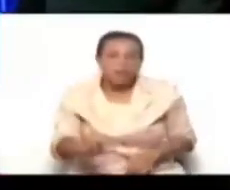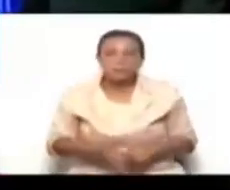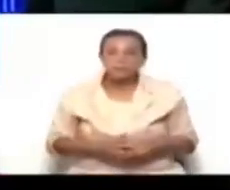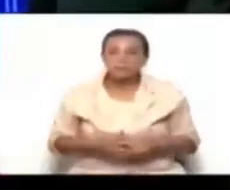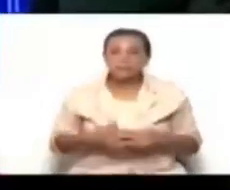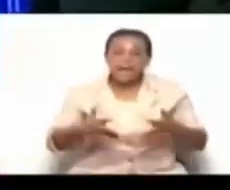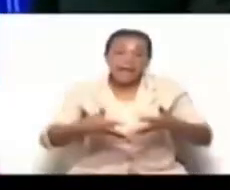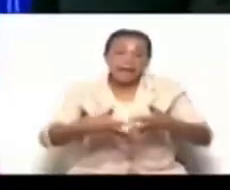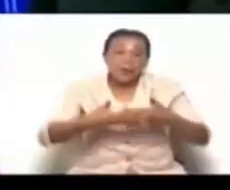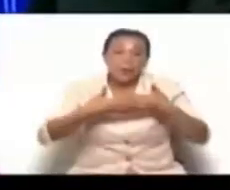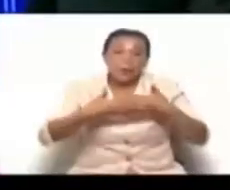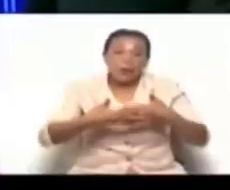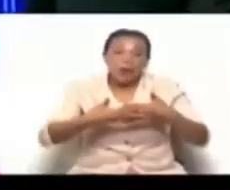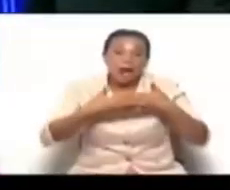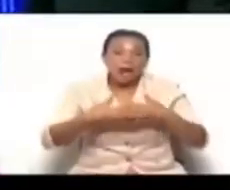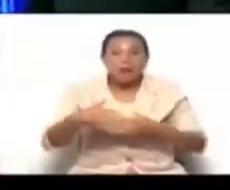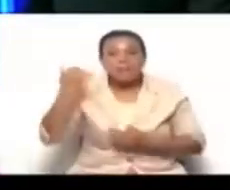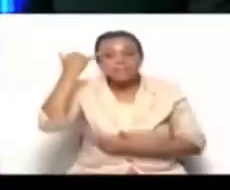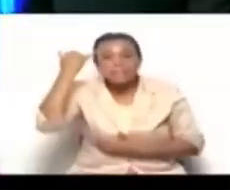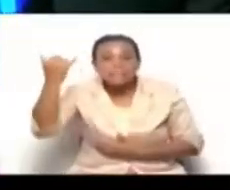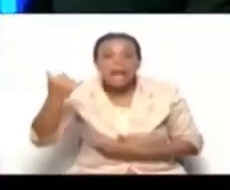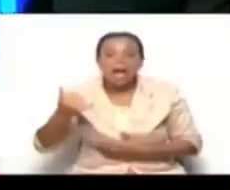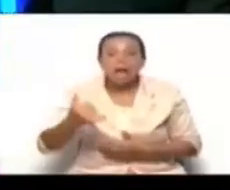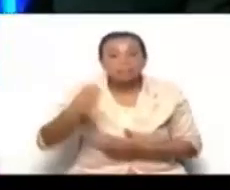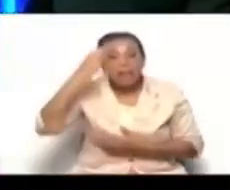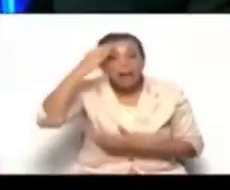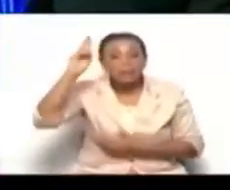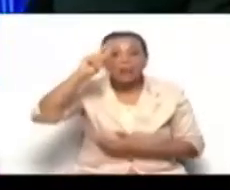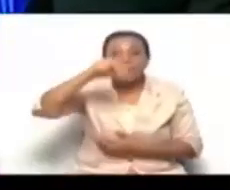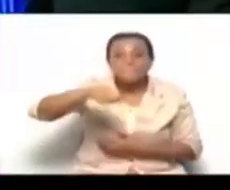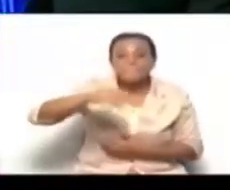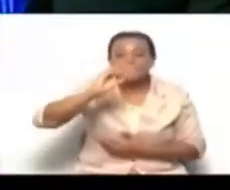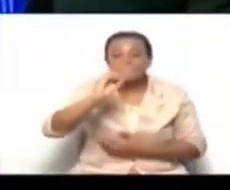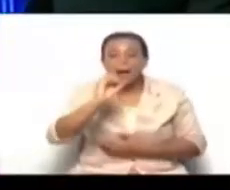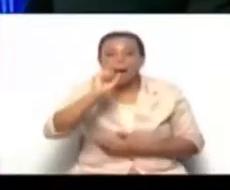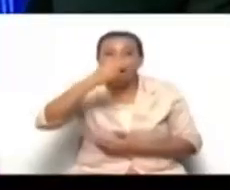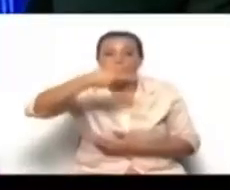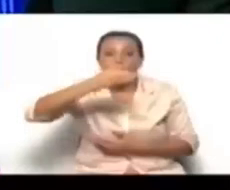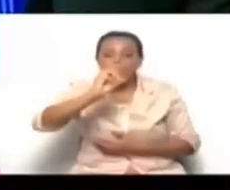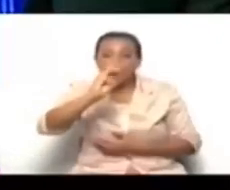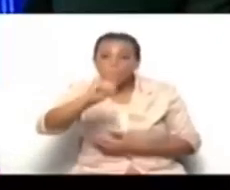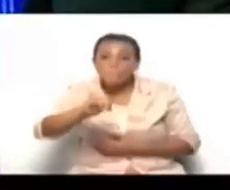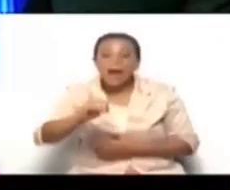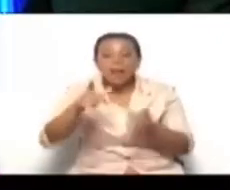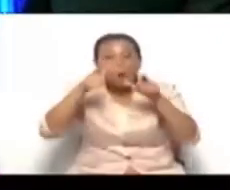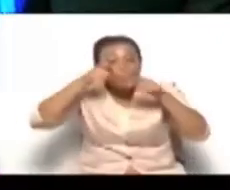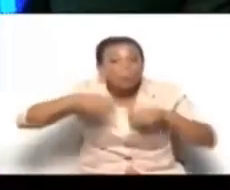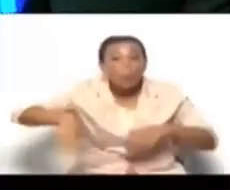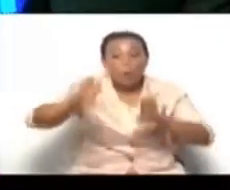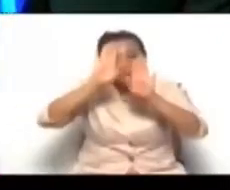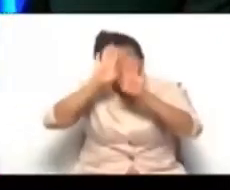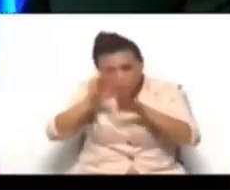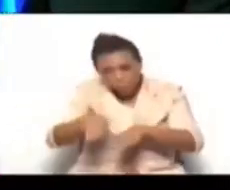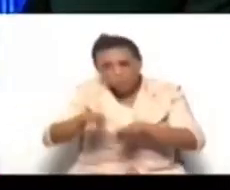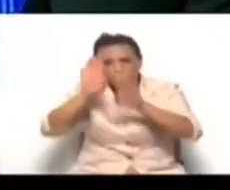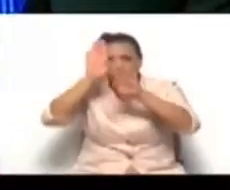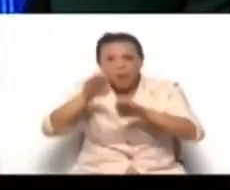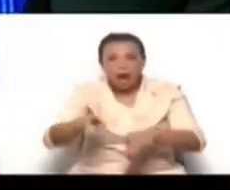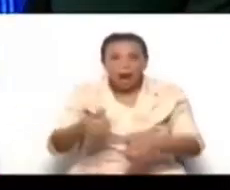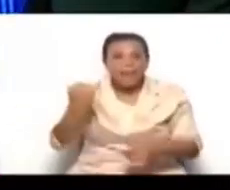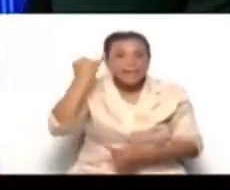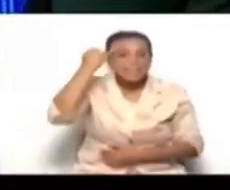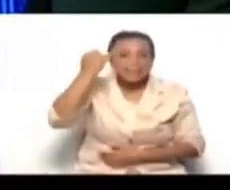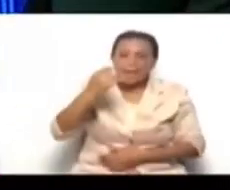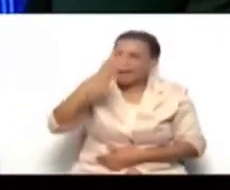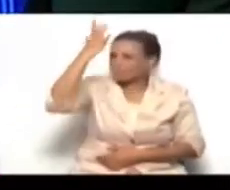Corán y las enseñanzas del profeta Mahoma y de nuestro hermano pueblo musulmán. Lo construyeron para llevar el terrorismo y